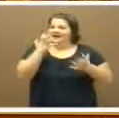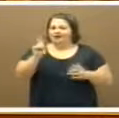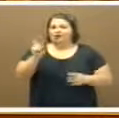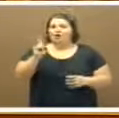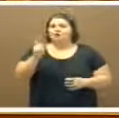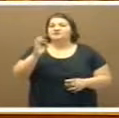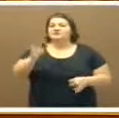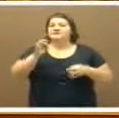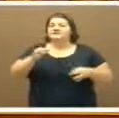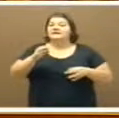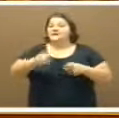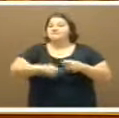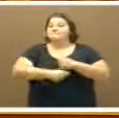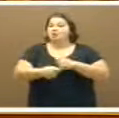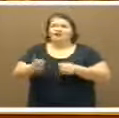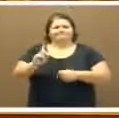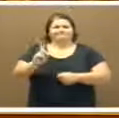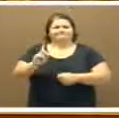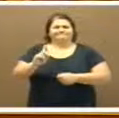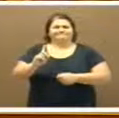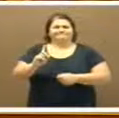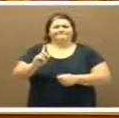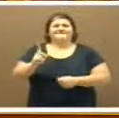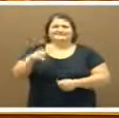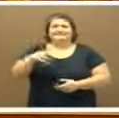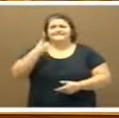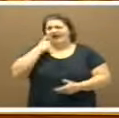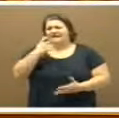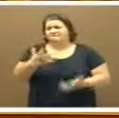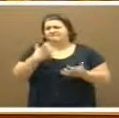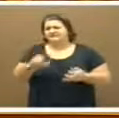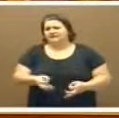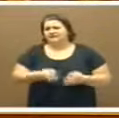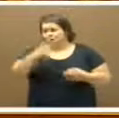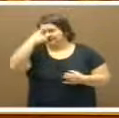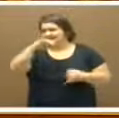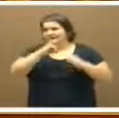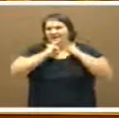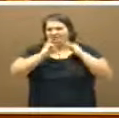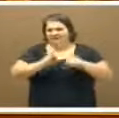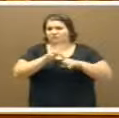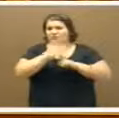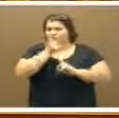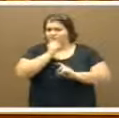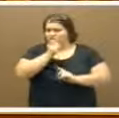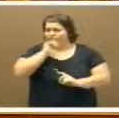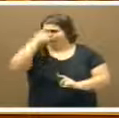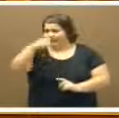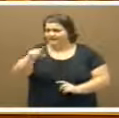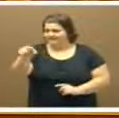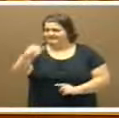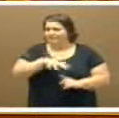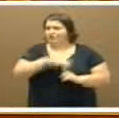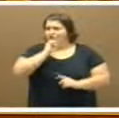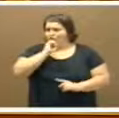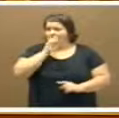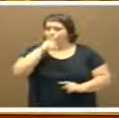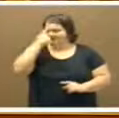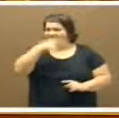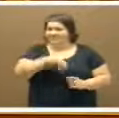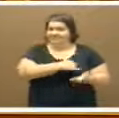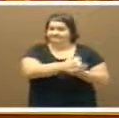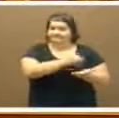películas de juego de póker, la banca siempre gana. Usted sabe que pasa por las eléctricas y usted sabe que pasa porque el campo